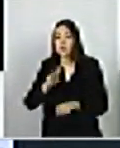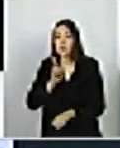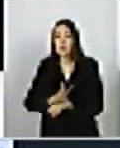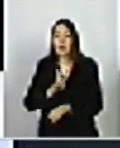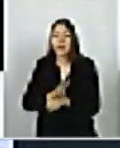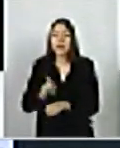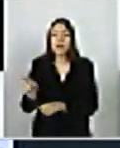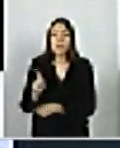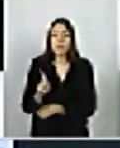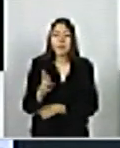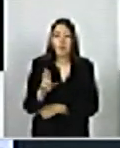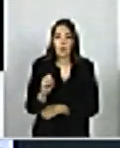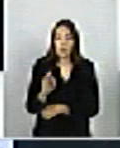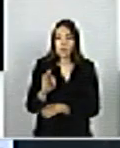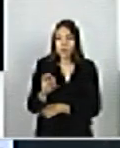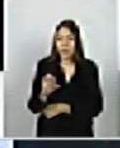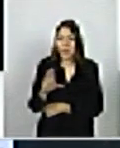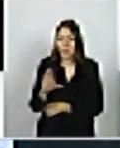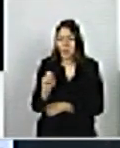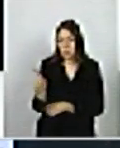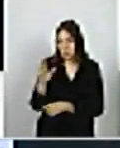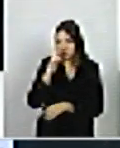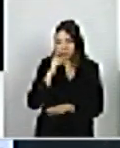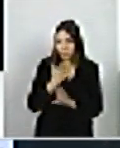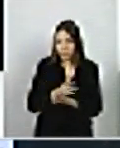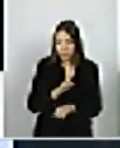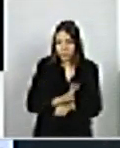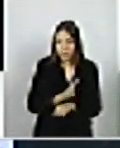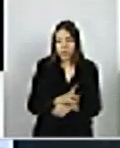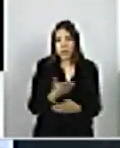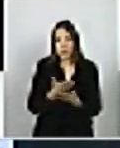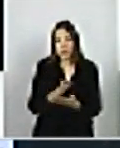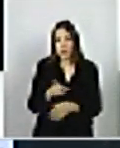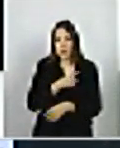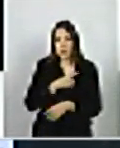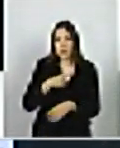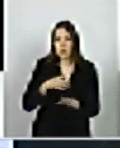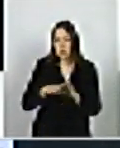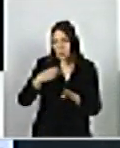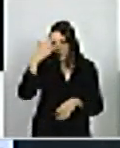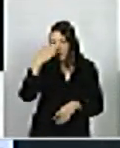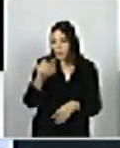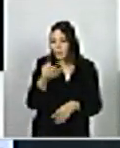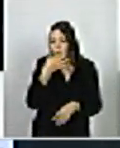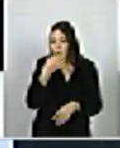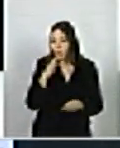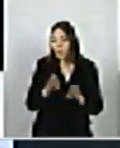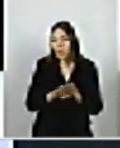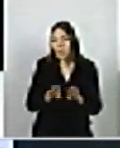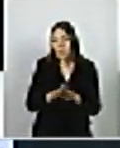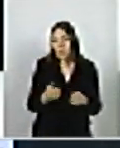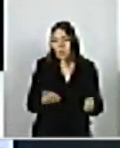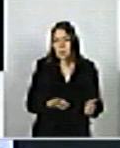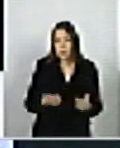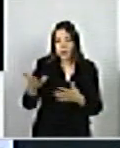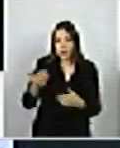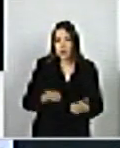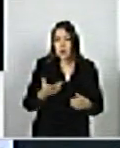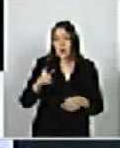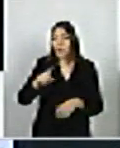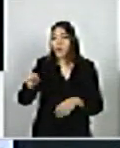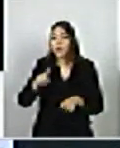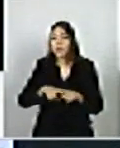un sistema de importación de medicinas atendiendo no al que exhibe muestras más